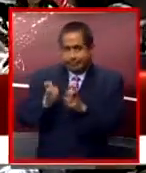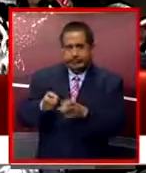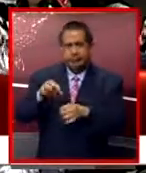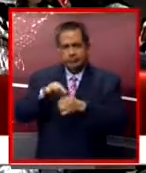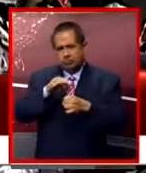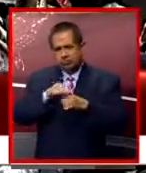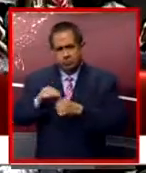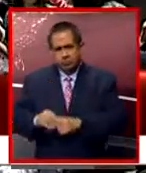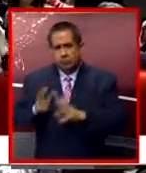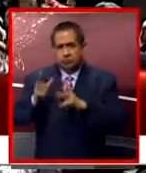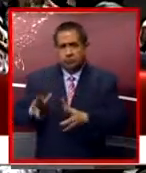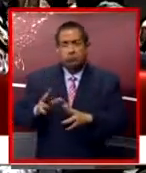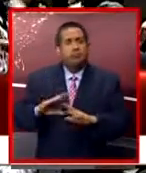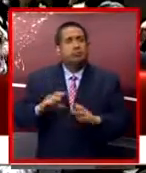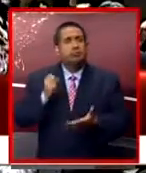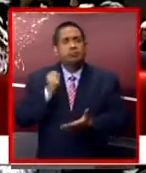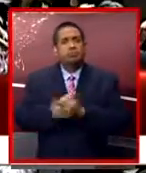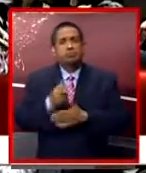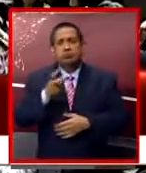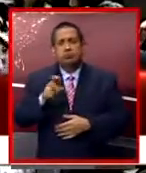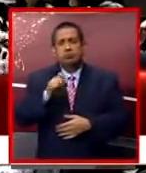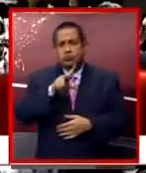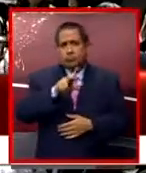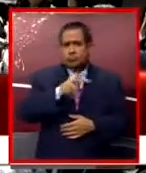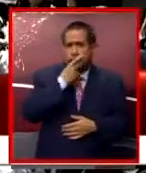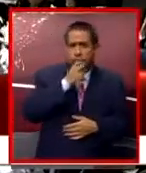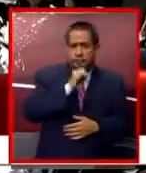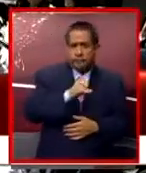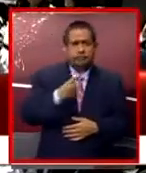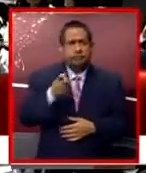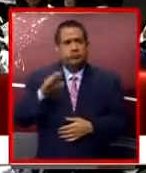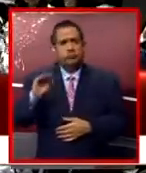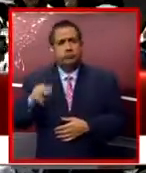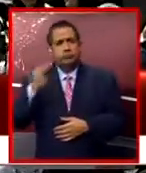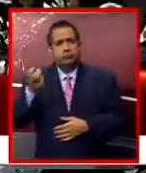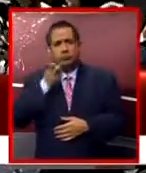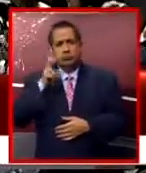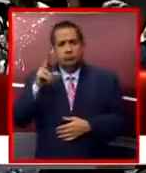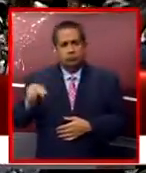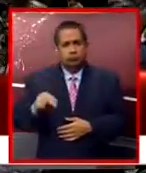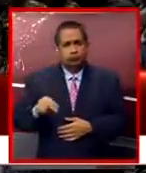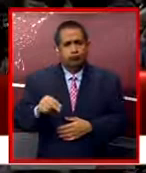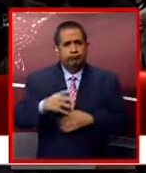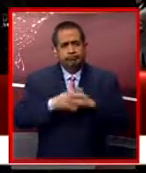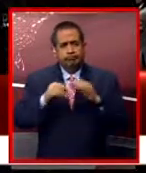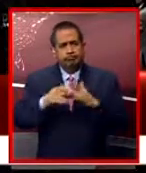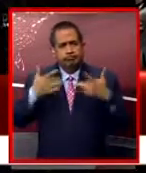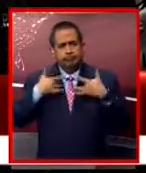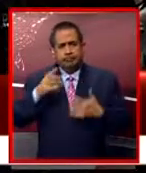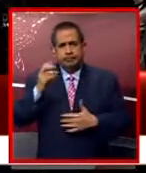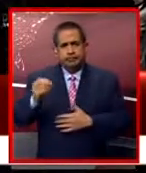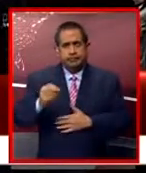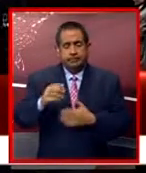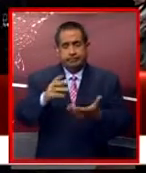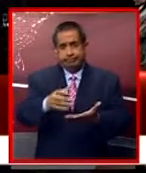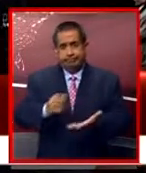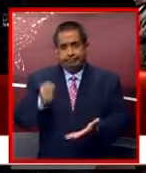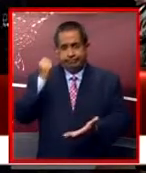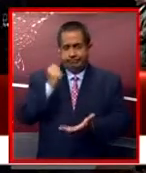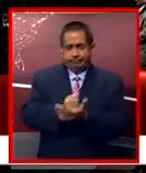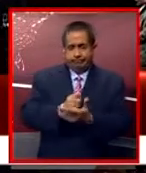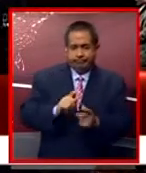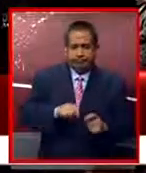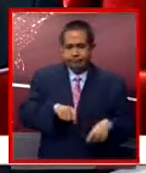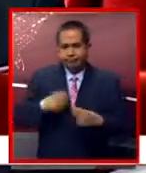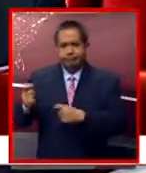los cuales se aprobaron con 228 votos en pro, 192 en contra y 0 abstenciones, luego de lo cual fue enviada al